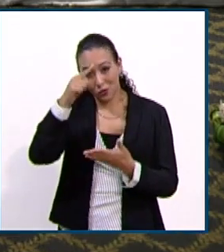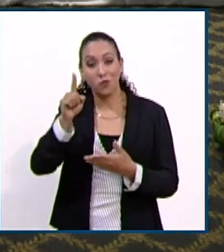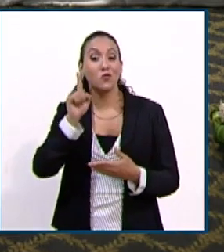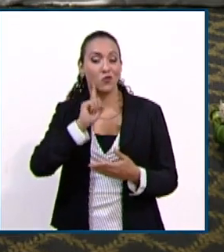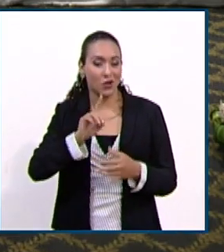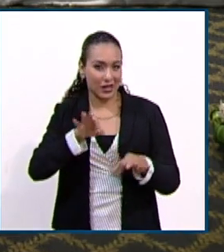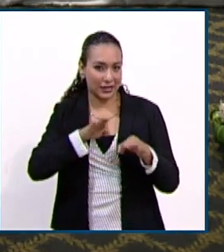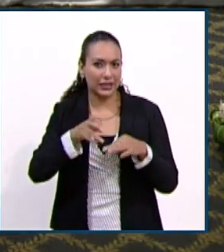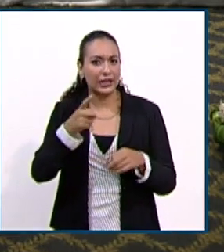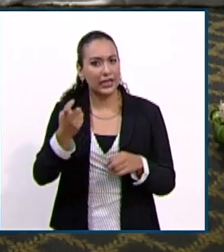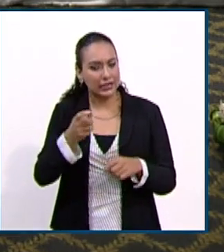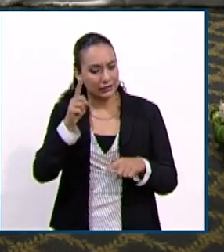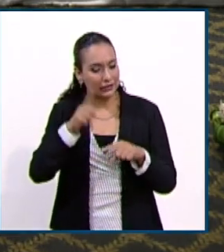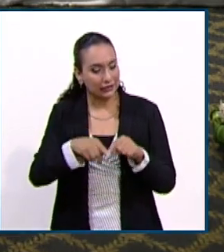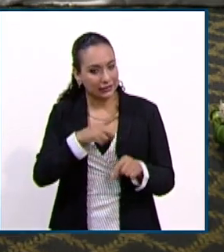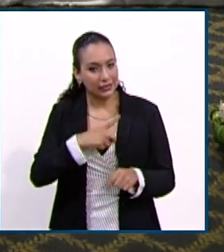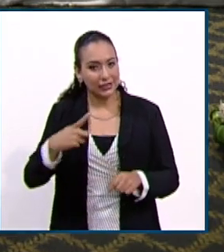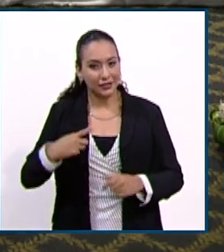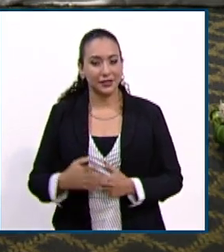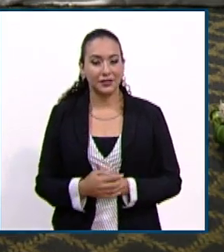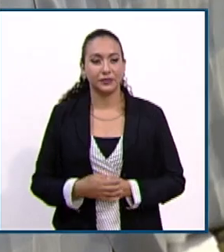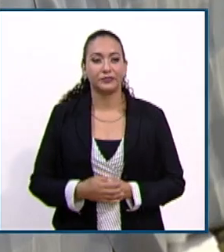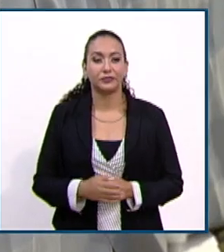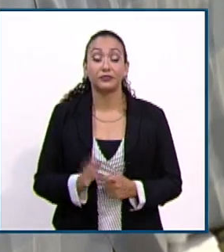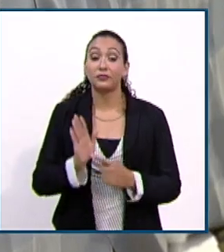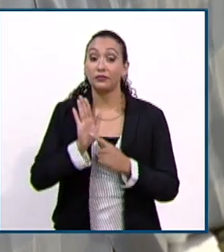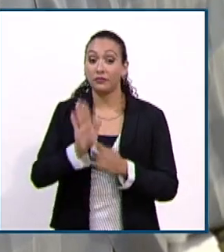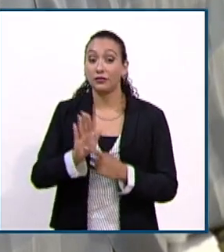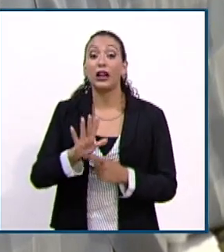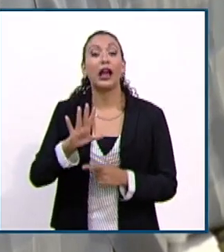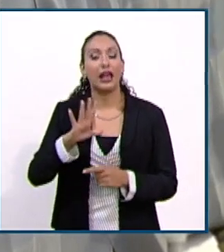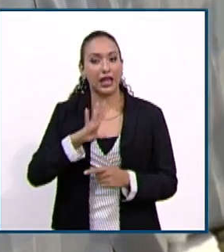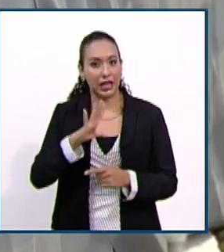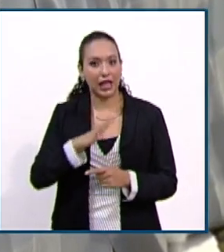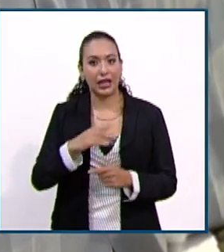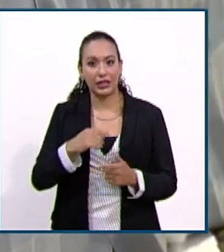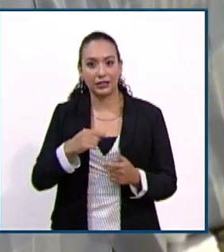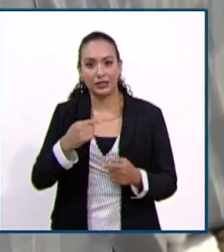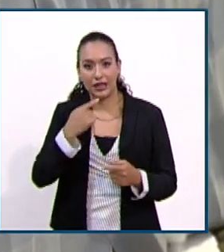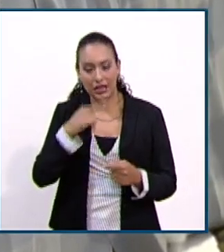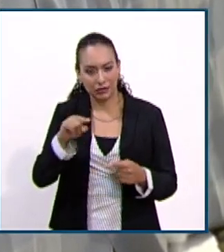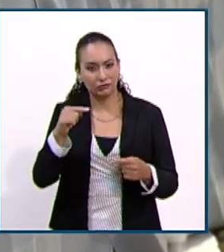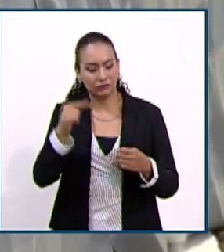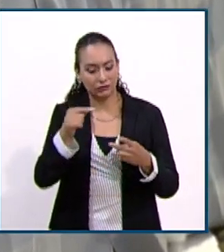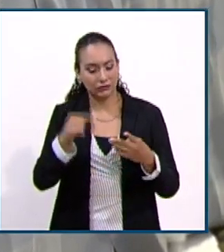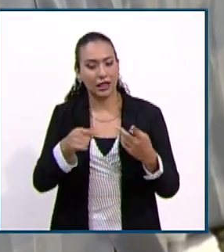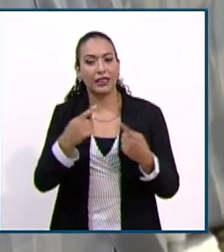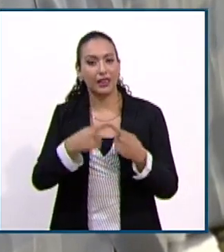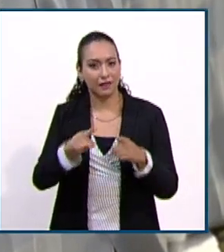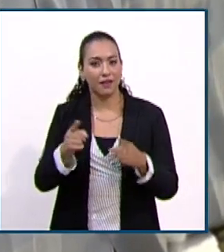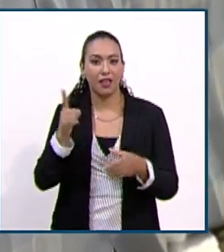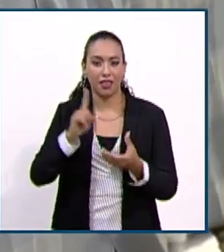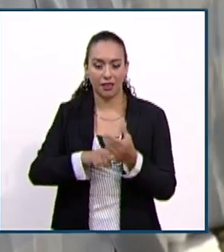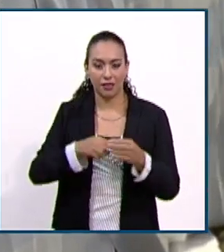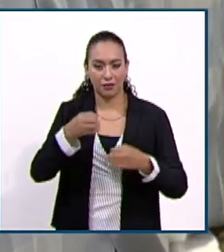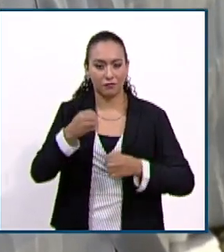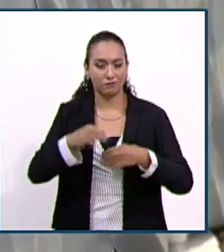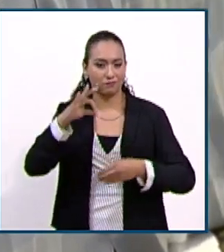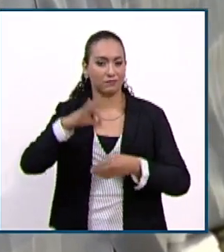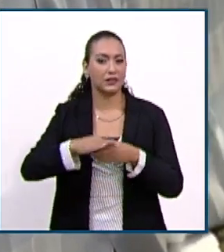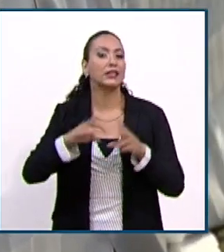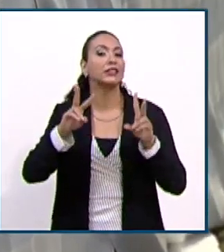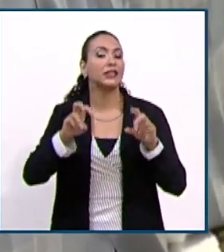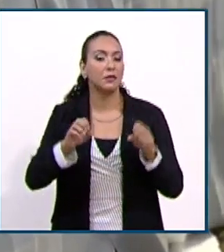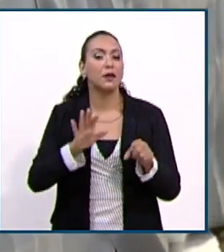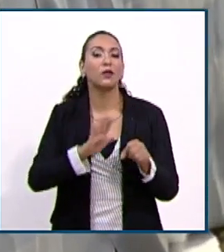deben erradicar. Prueba de ello, señaló, es el número de asuntos que ha resuelto el Tribunal Electoral en el tema